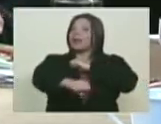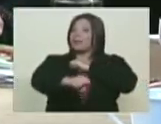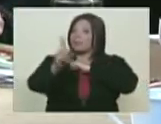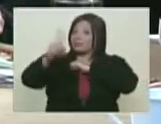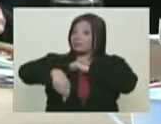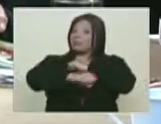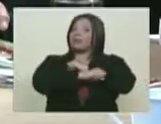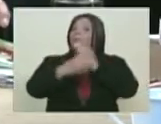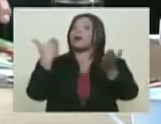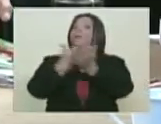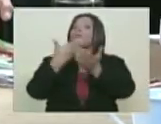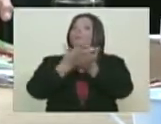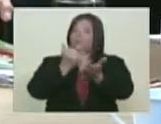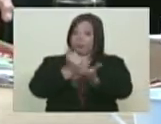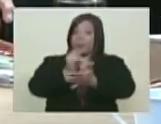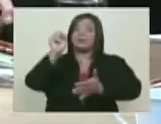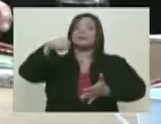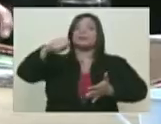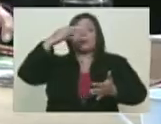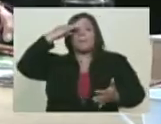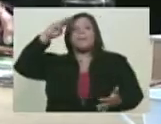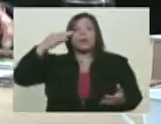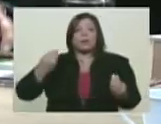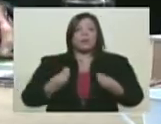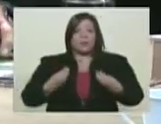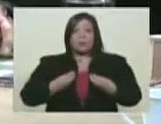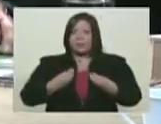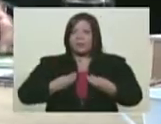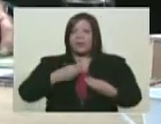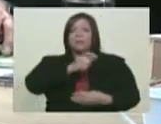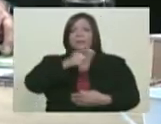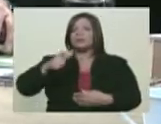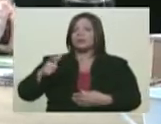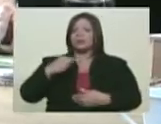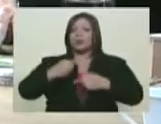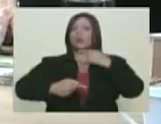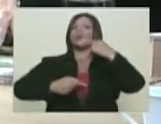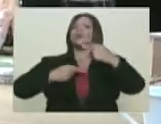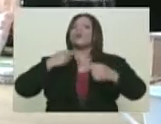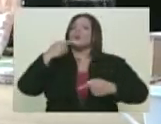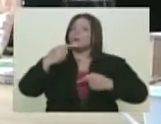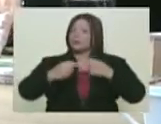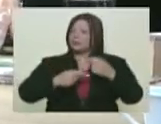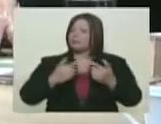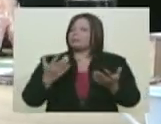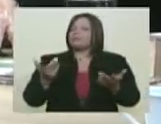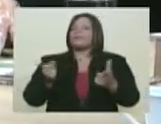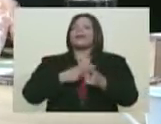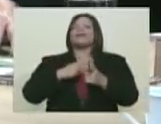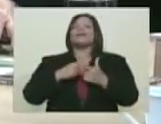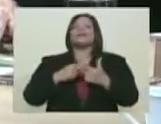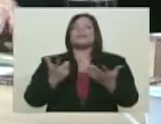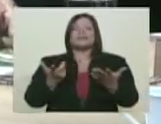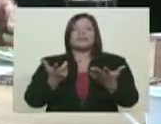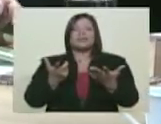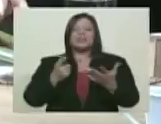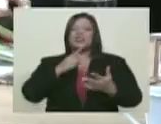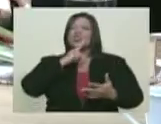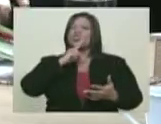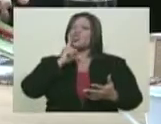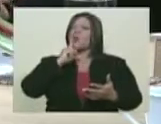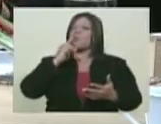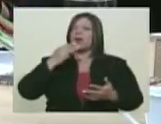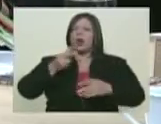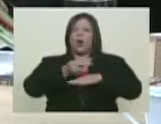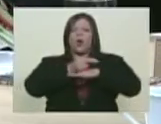Fraudes comprobados, y lo hemos vivido los ciudadanos una y otra vez. Entonces, ¿en nombre de qué el